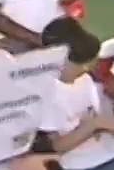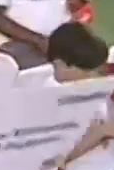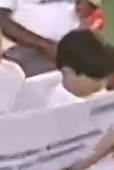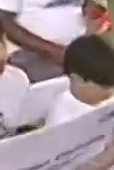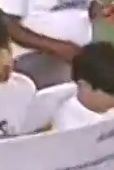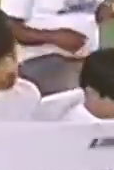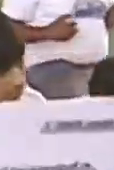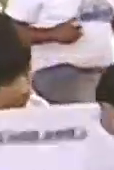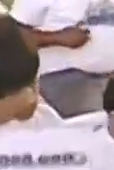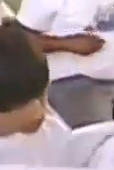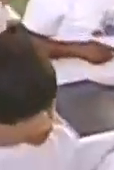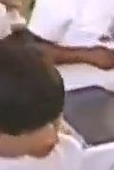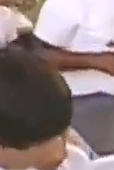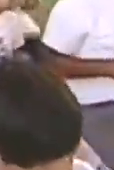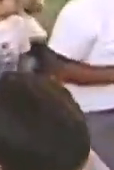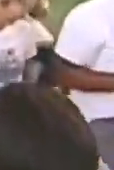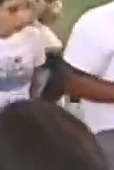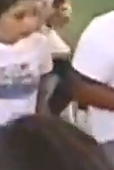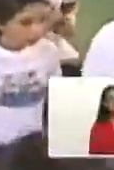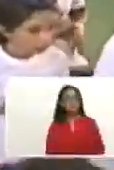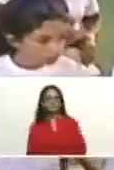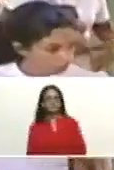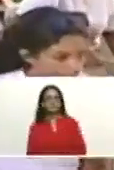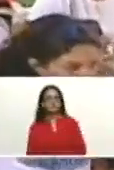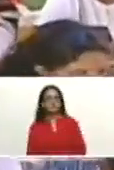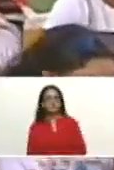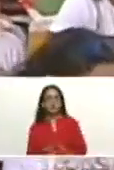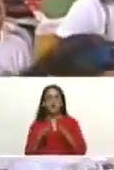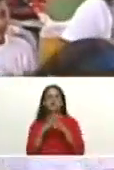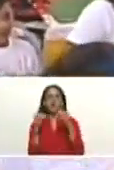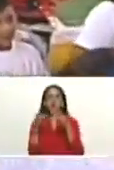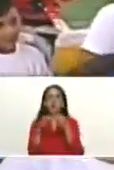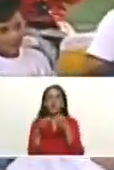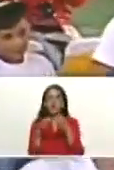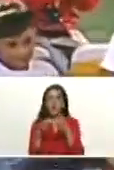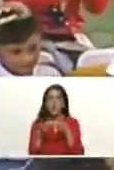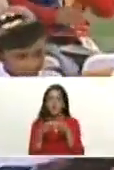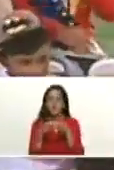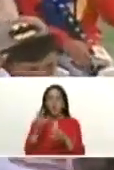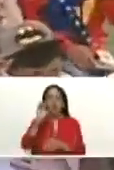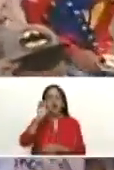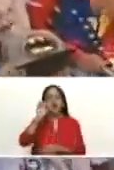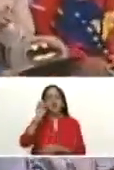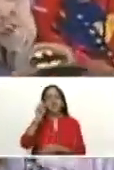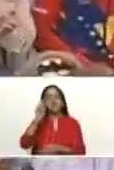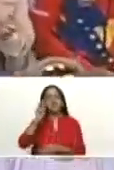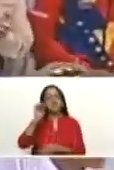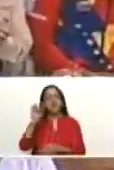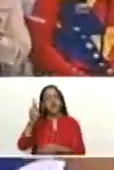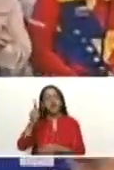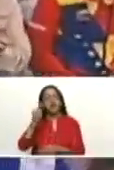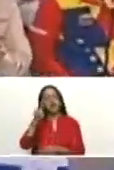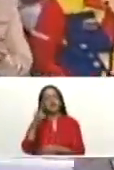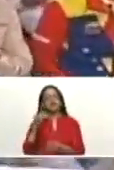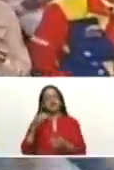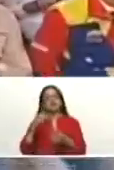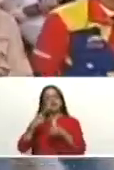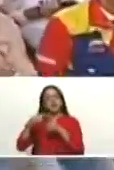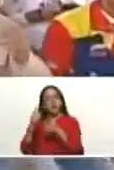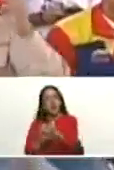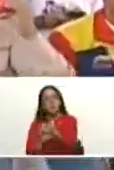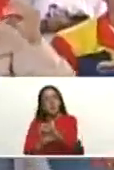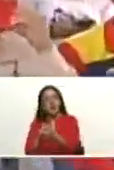Y a todo el grupo de Elio Pérez en la arpa, Edward Núñez en el 4, Alberto Núñez en el bajo, los hermanos